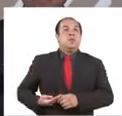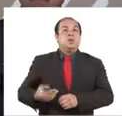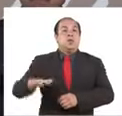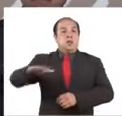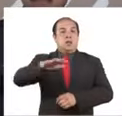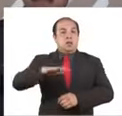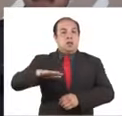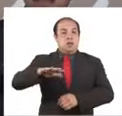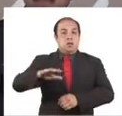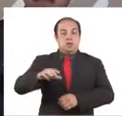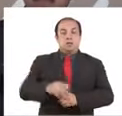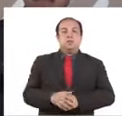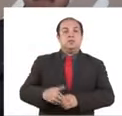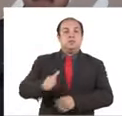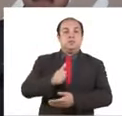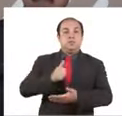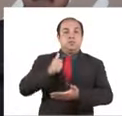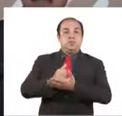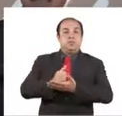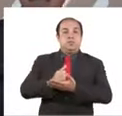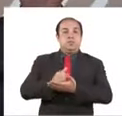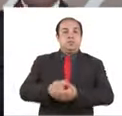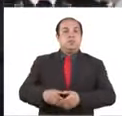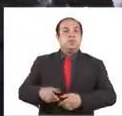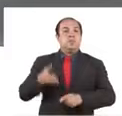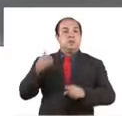y Justicia de la Ciudad de México.